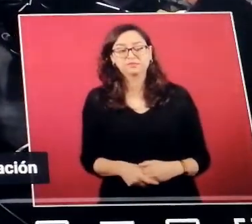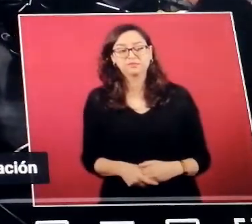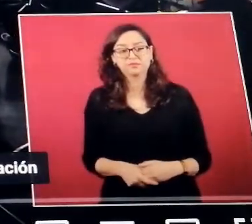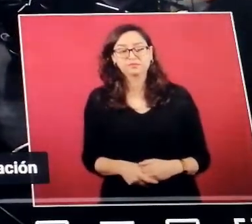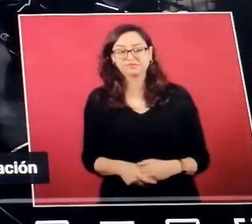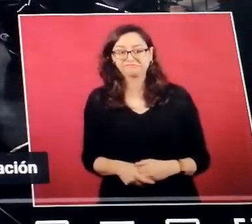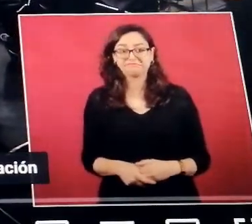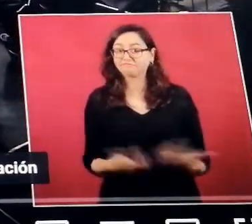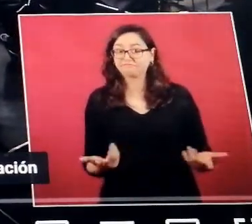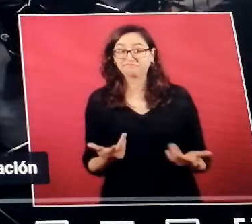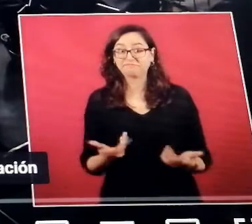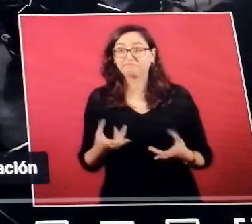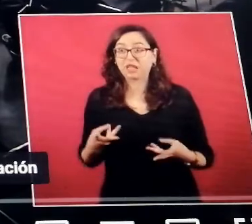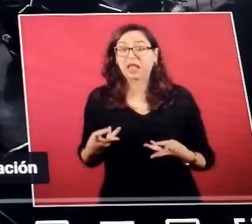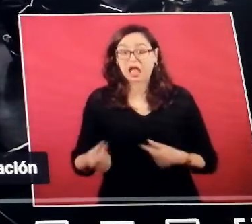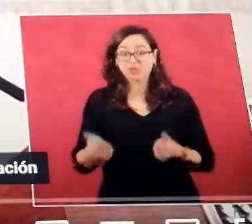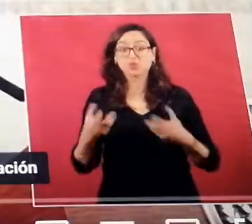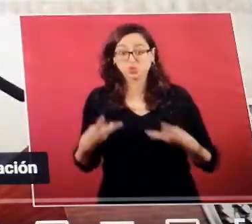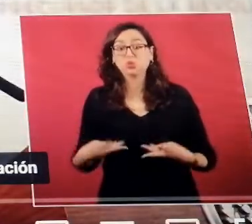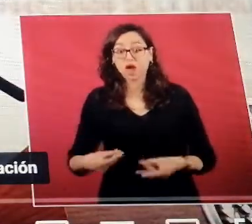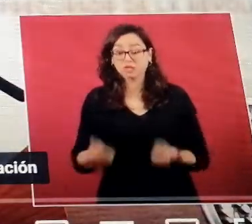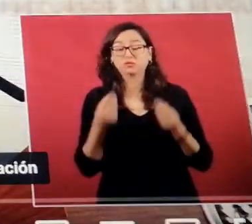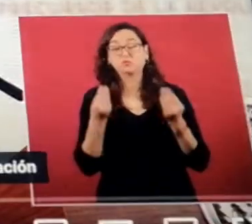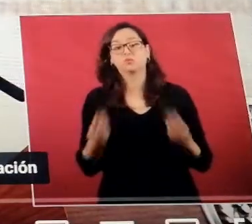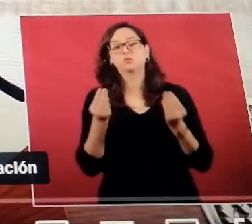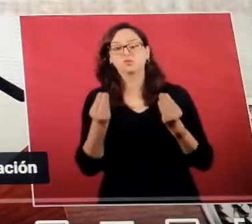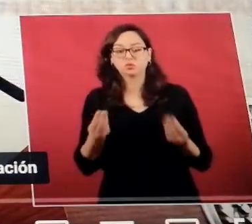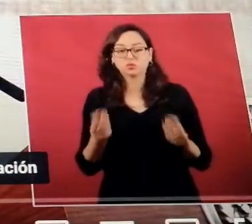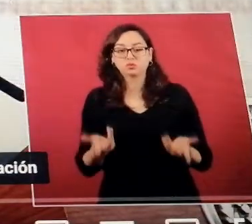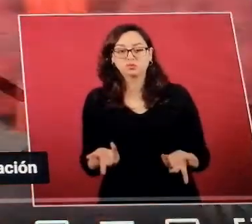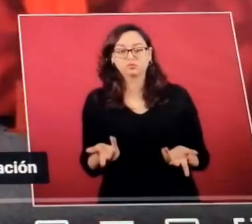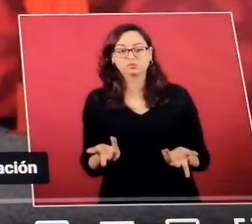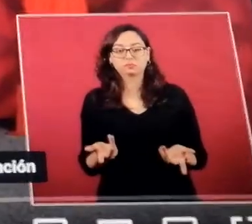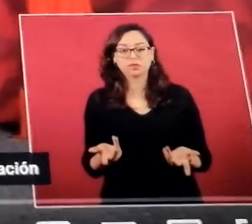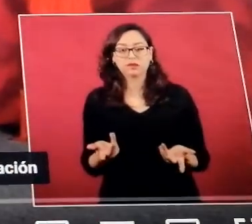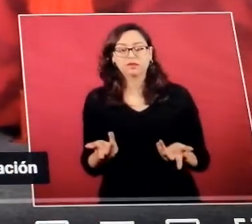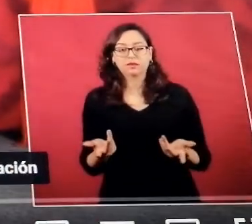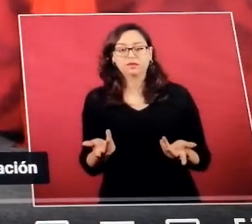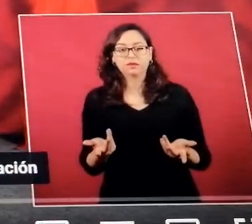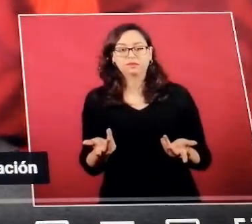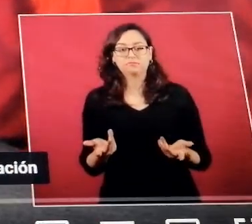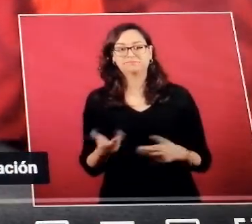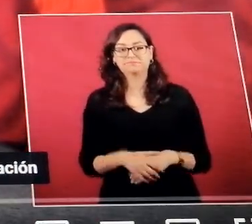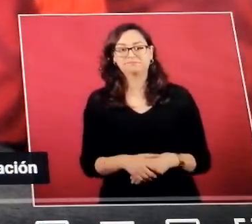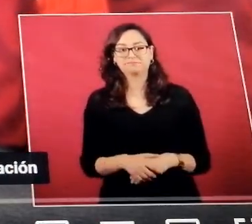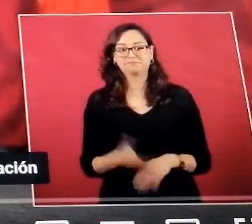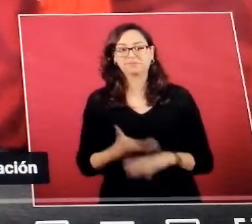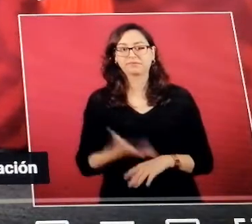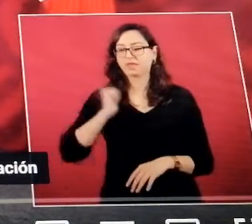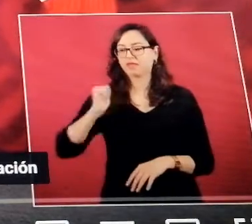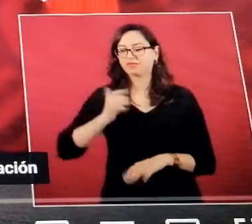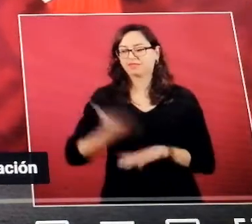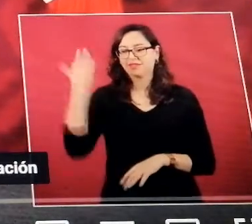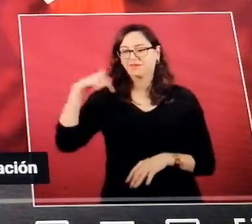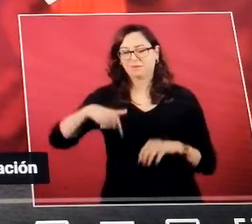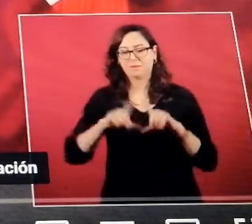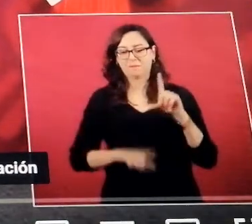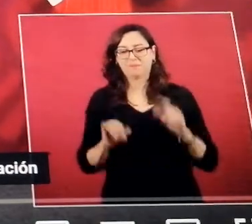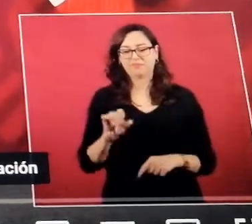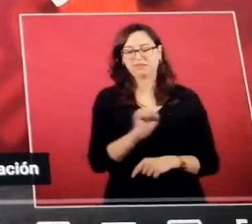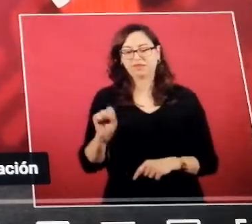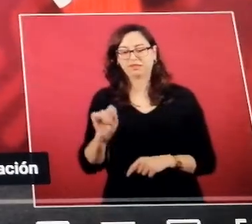y que cuesta mucho, y lo sostengo. Es una especie de lo que era antes el ISSSTE aquí, de que a